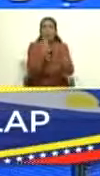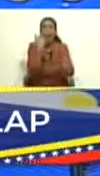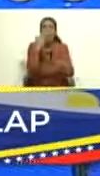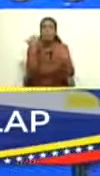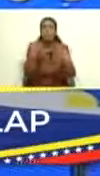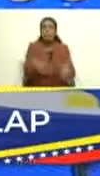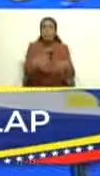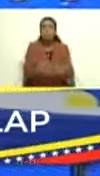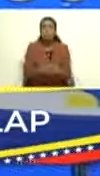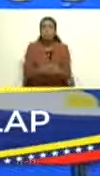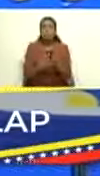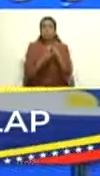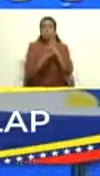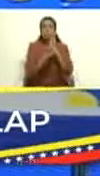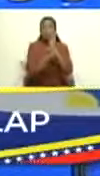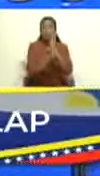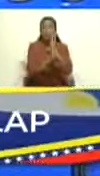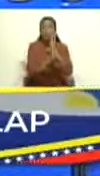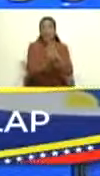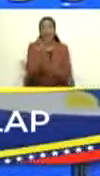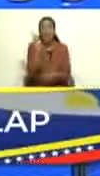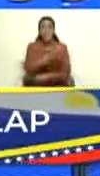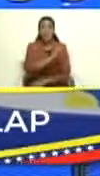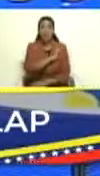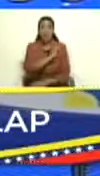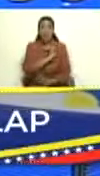Comenzó la guerra de las colas en enero.